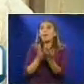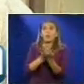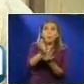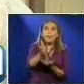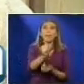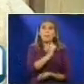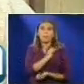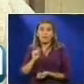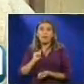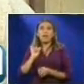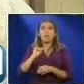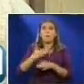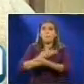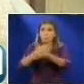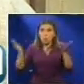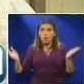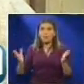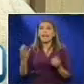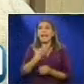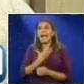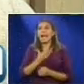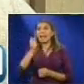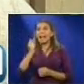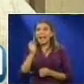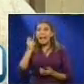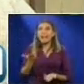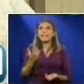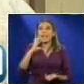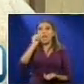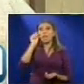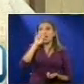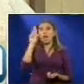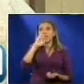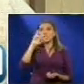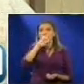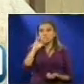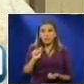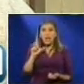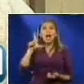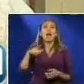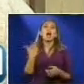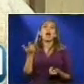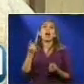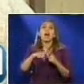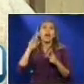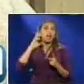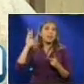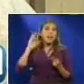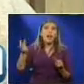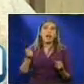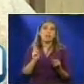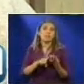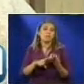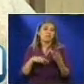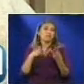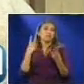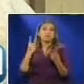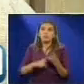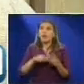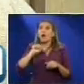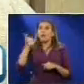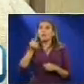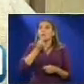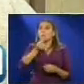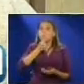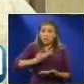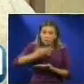públicos y privados, entre ellos las alcaldías de Carrizal, la alcaldía de Guaycaipuro, Radio Metropolitana, en prensa escrita